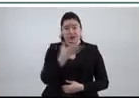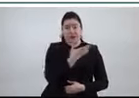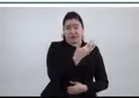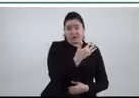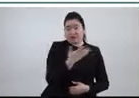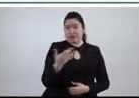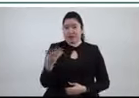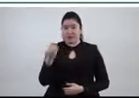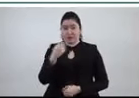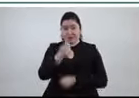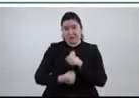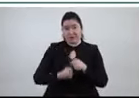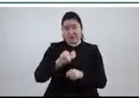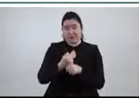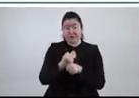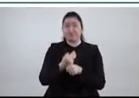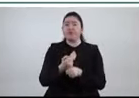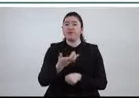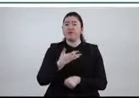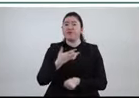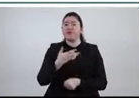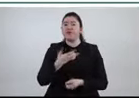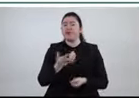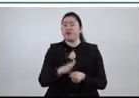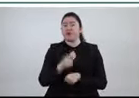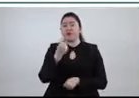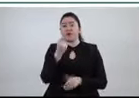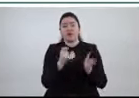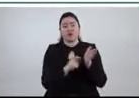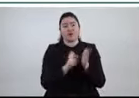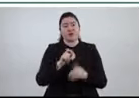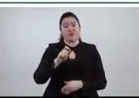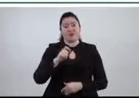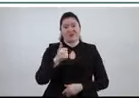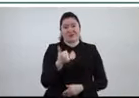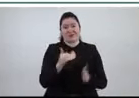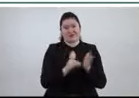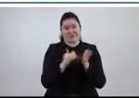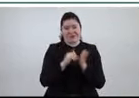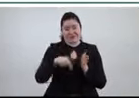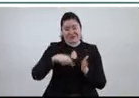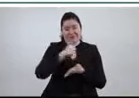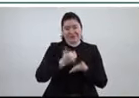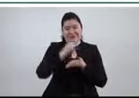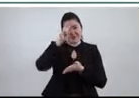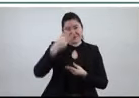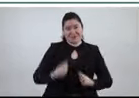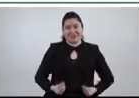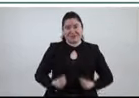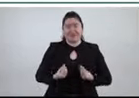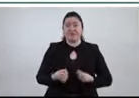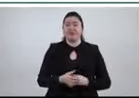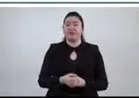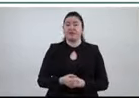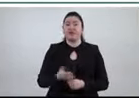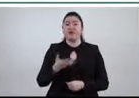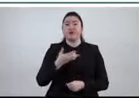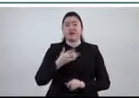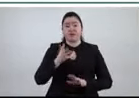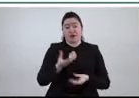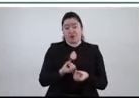edad, tenemos 1.26 millones en la Ciudad de México. Hemos